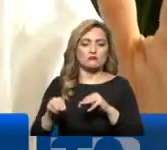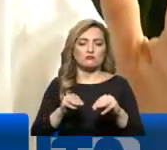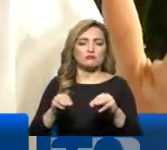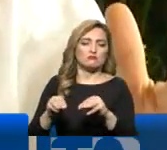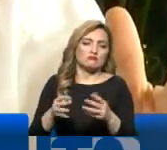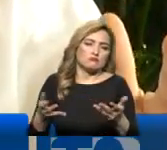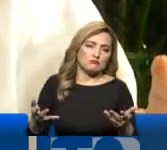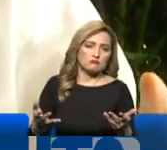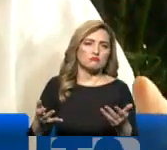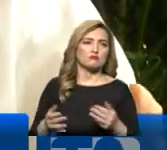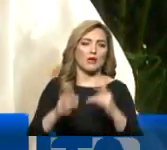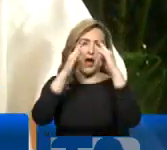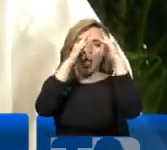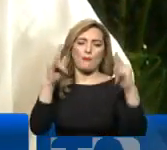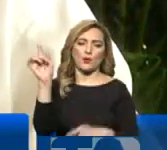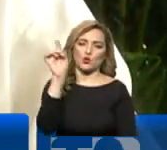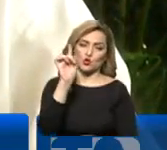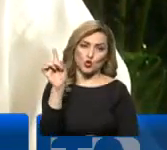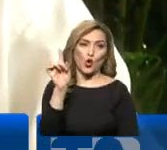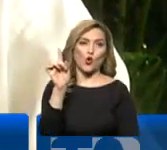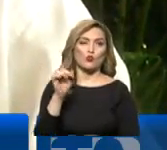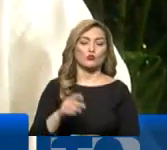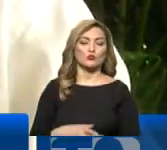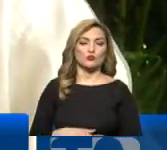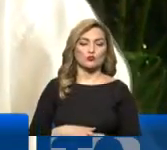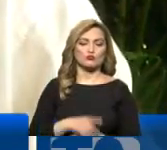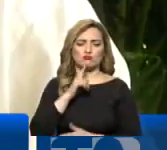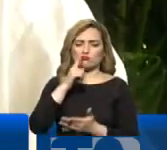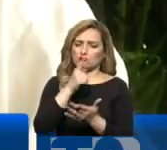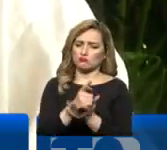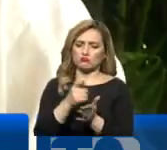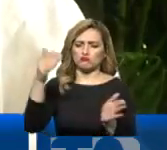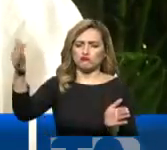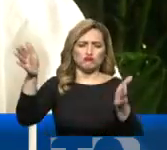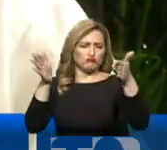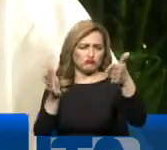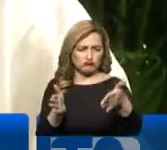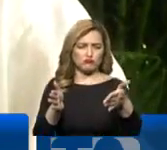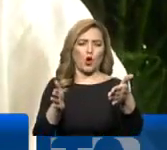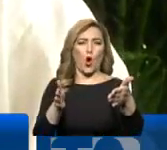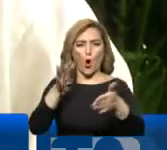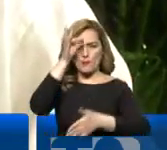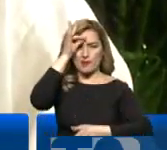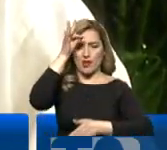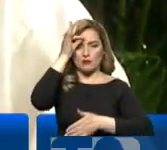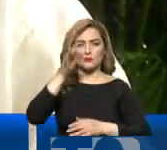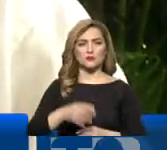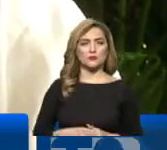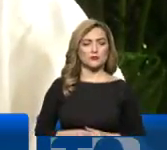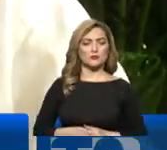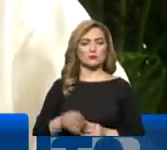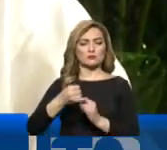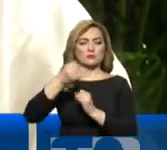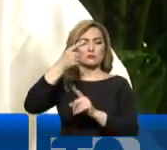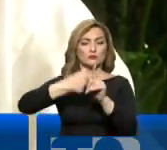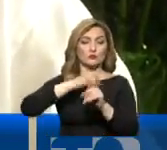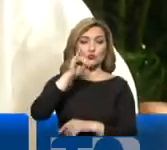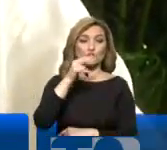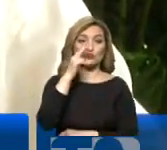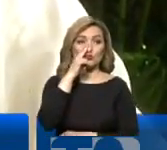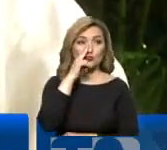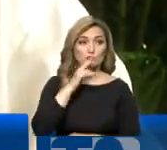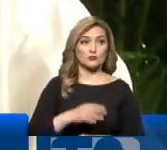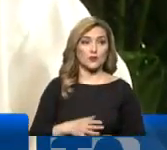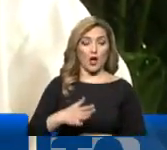le significa una carpa. Significa un hospital móvil de verdad. Yo creo que hasta fines de junio, si